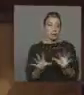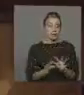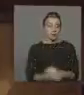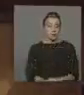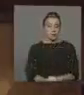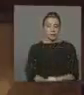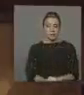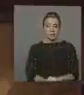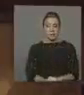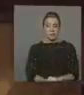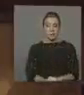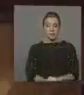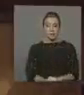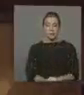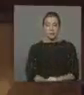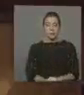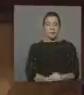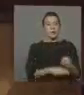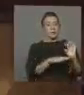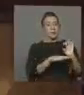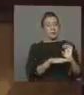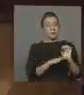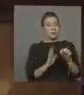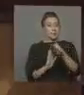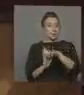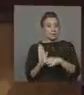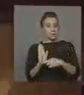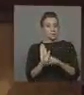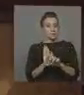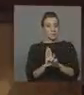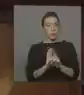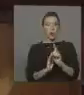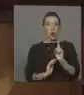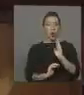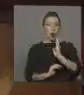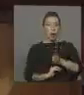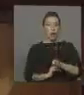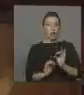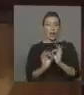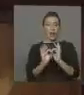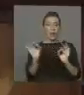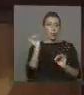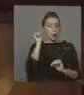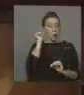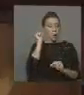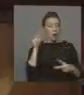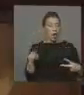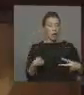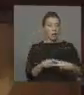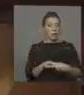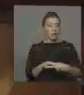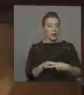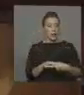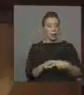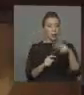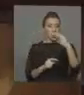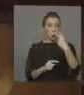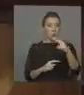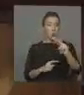En ese sentido, el Estado y el proyecto de ley no obligan a ninguna mujer a interrumpir su